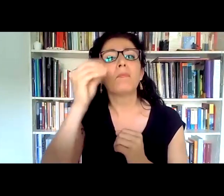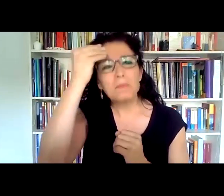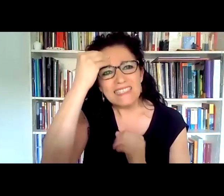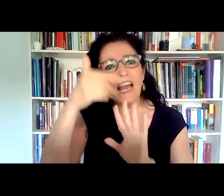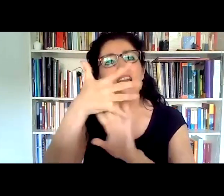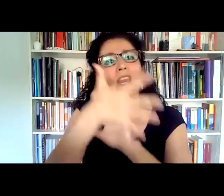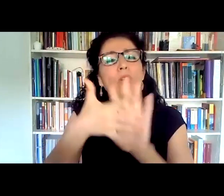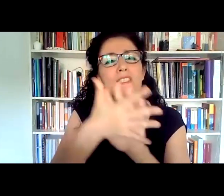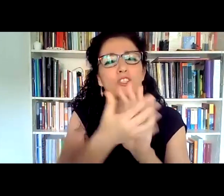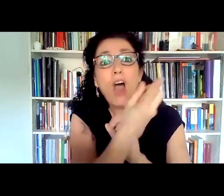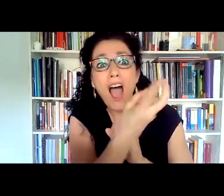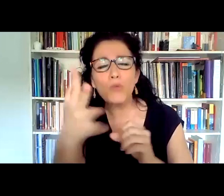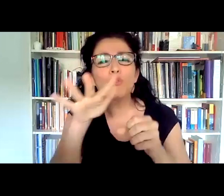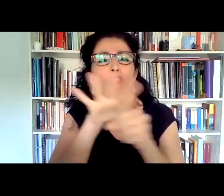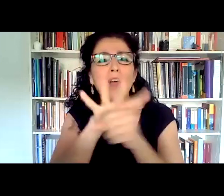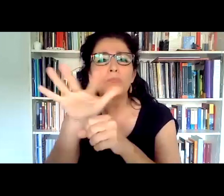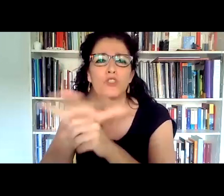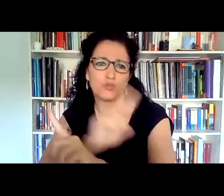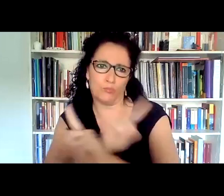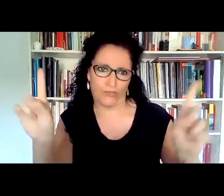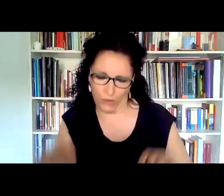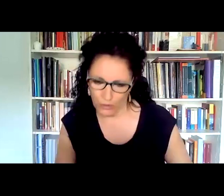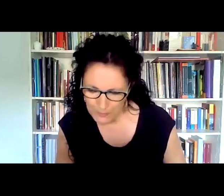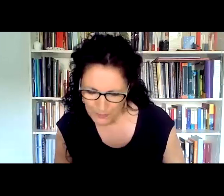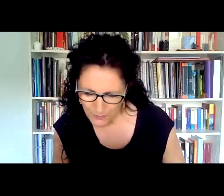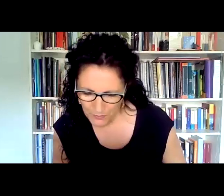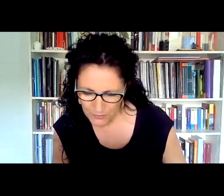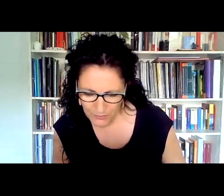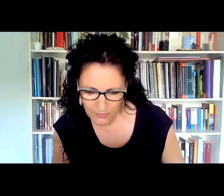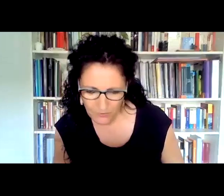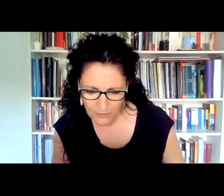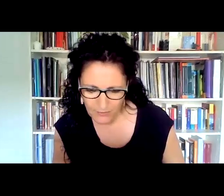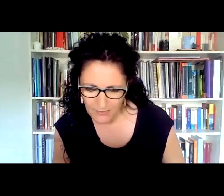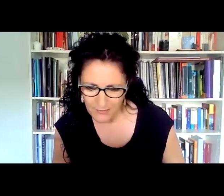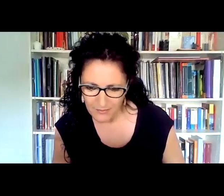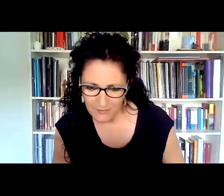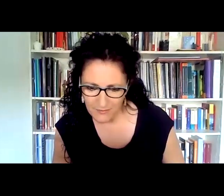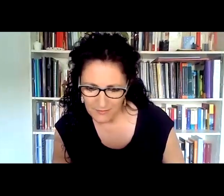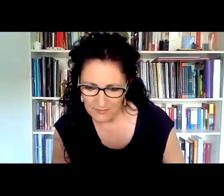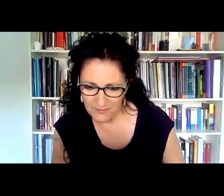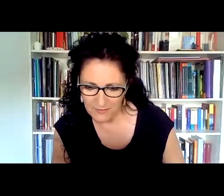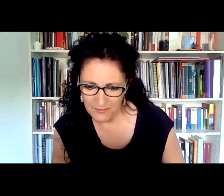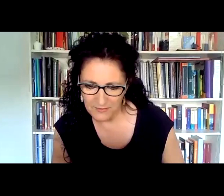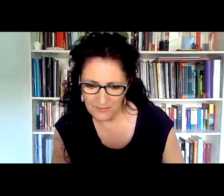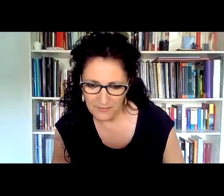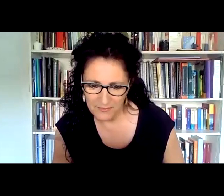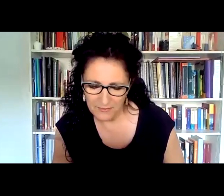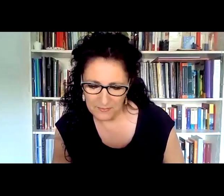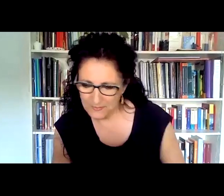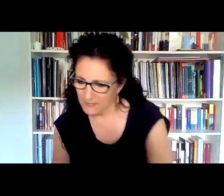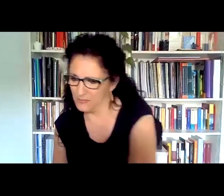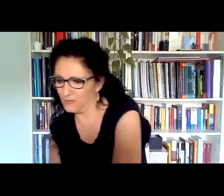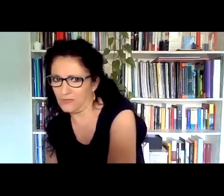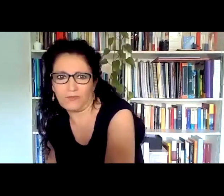38% de personas sordas y sordociegas considera que incluso la lengua de signos está prohibida su uso en